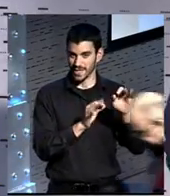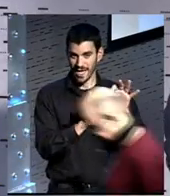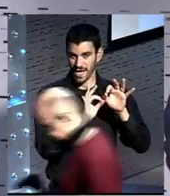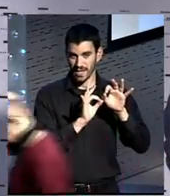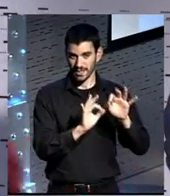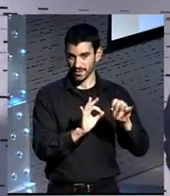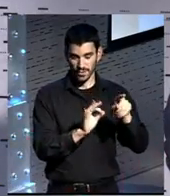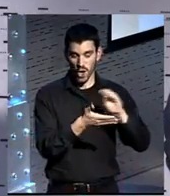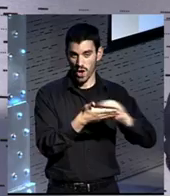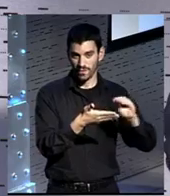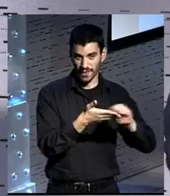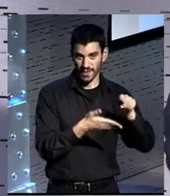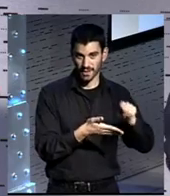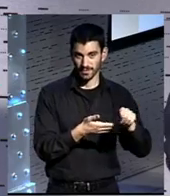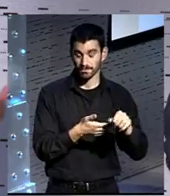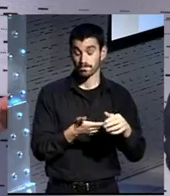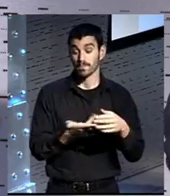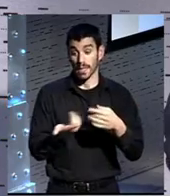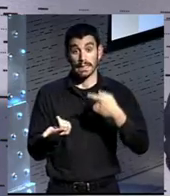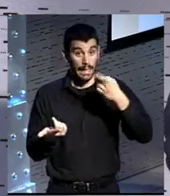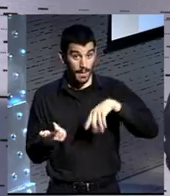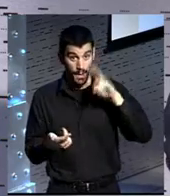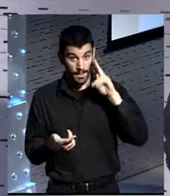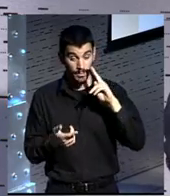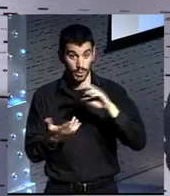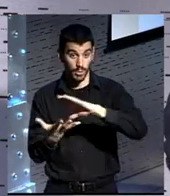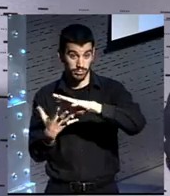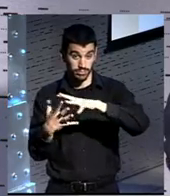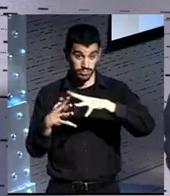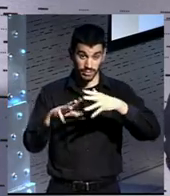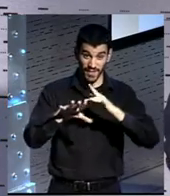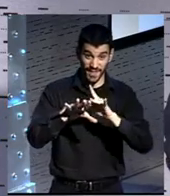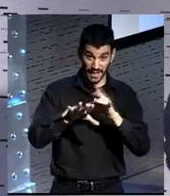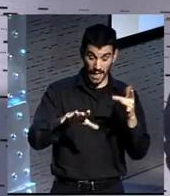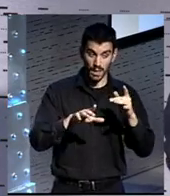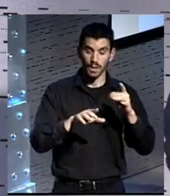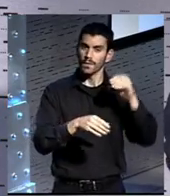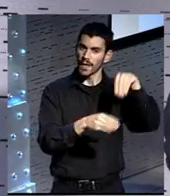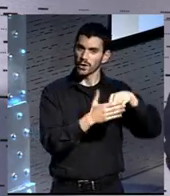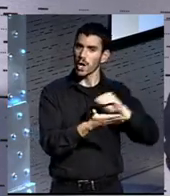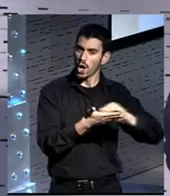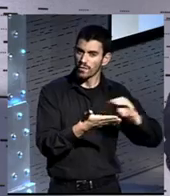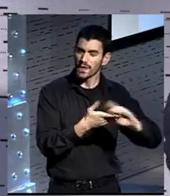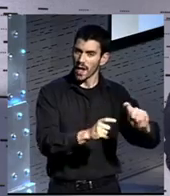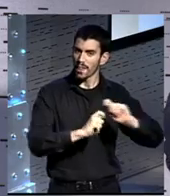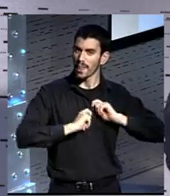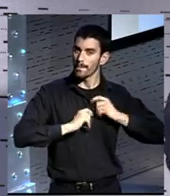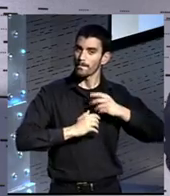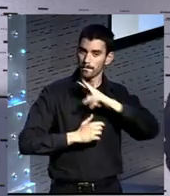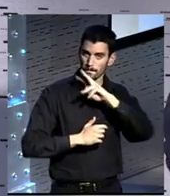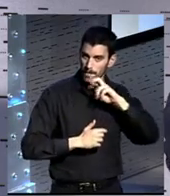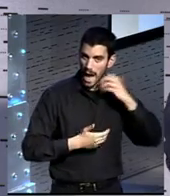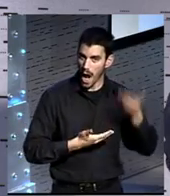que la digitalización nos está aportando muchos valores en las oficinas, cosas tales como nosotros en las oficinas